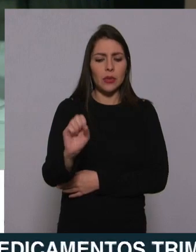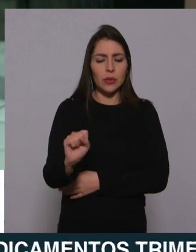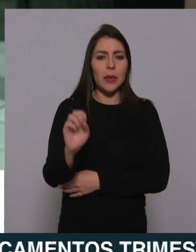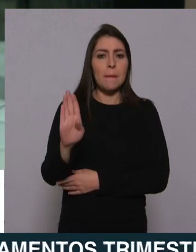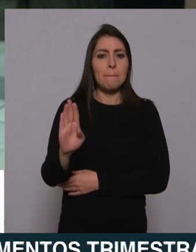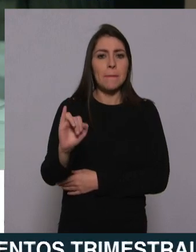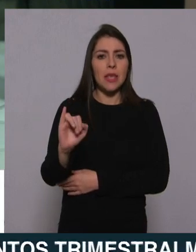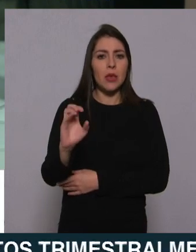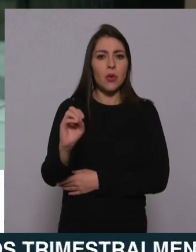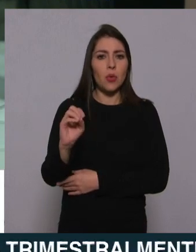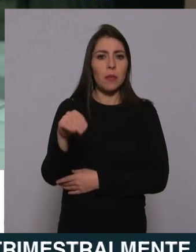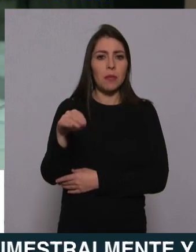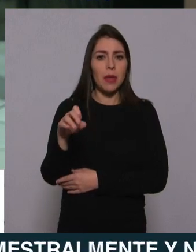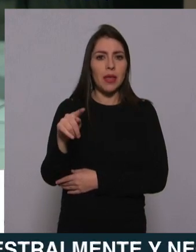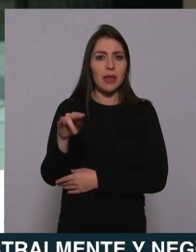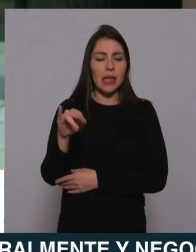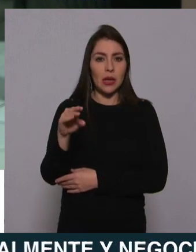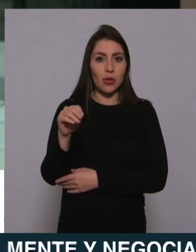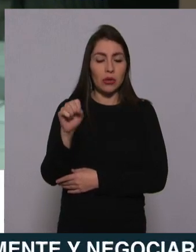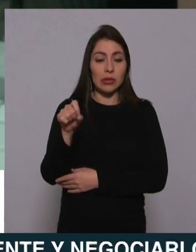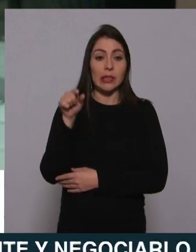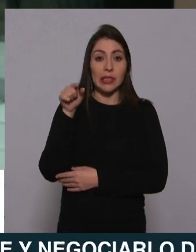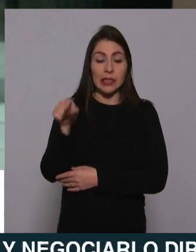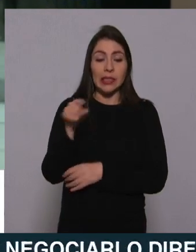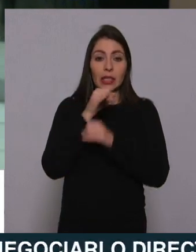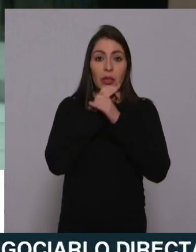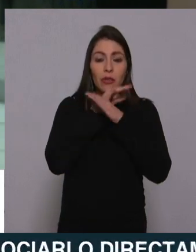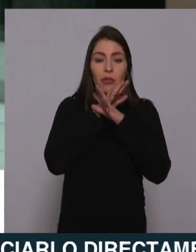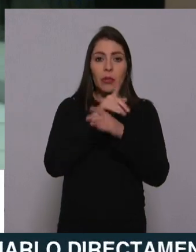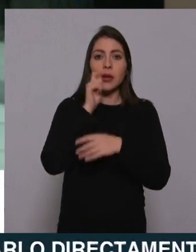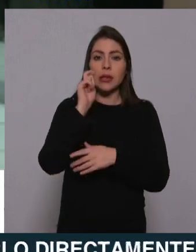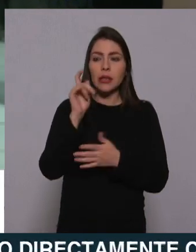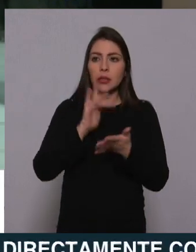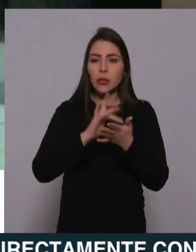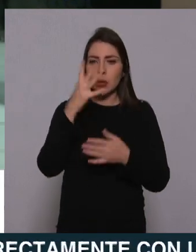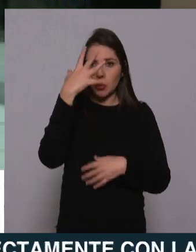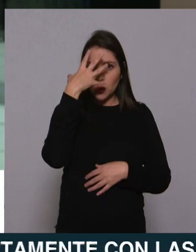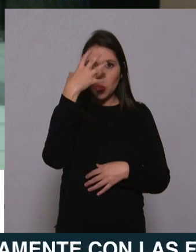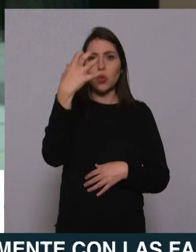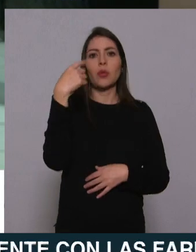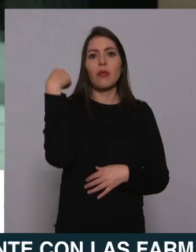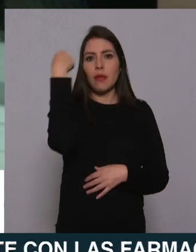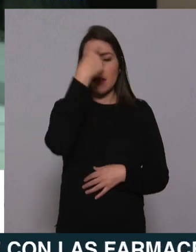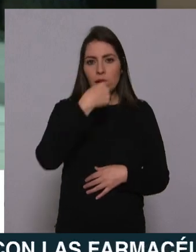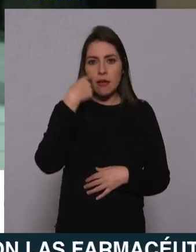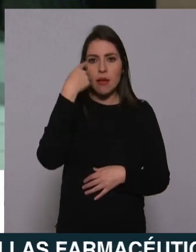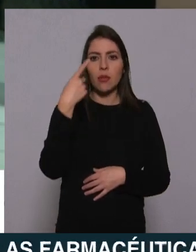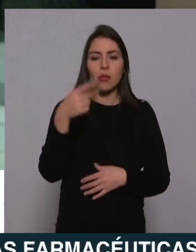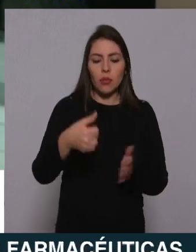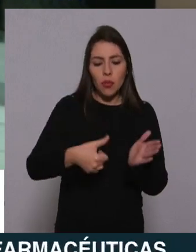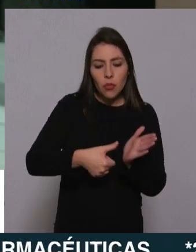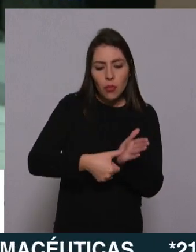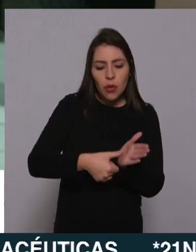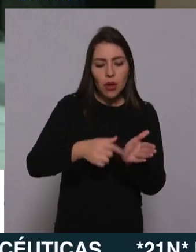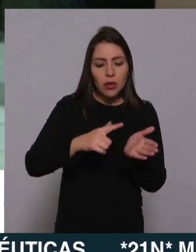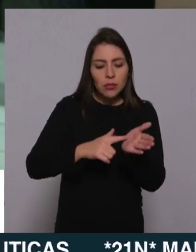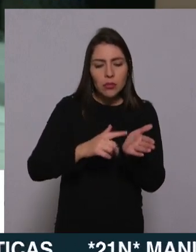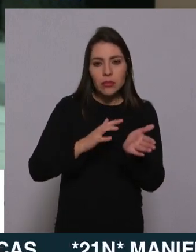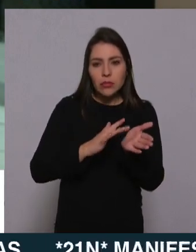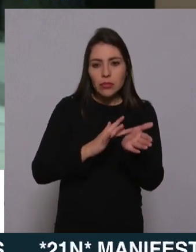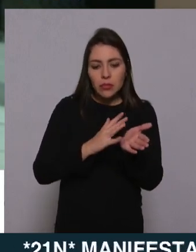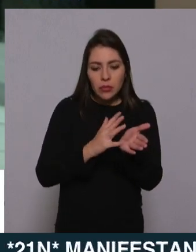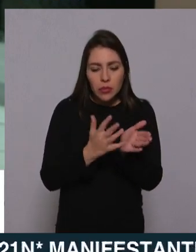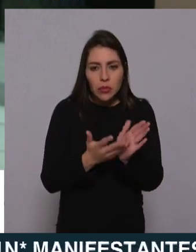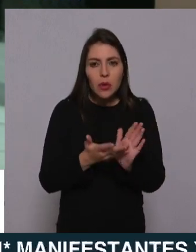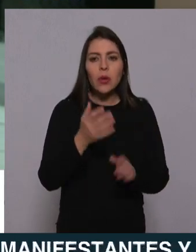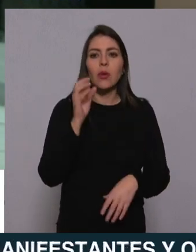tecnología que te identifican plenamente. Tu rostro, tus huellas dactilares, puede ser tu iris, puede ser tu